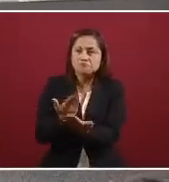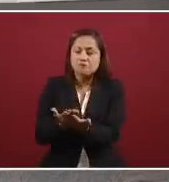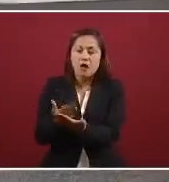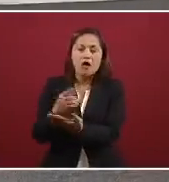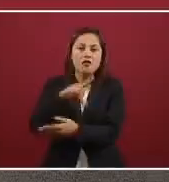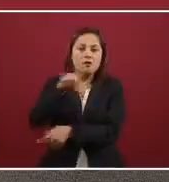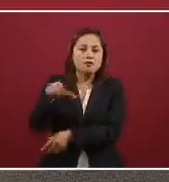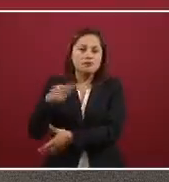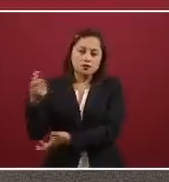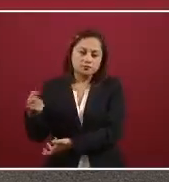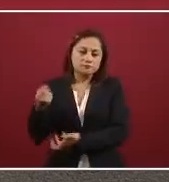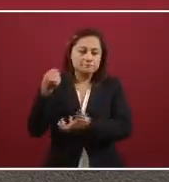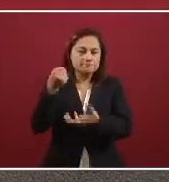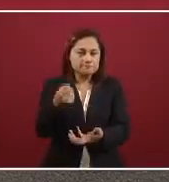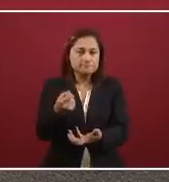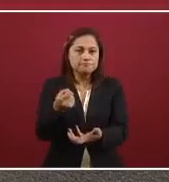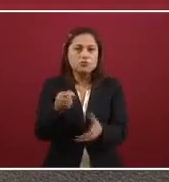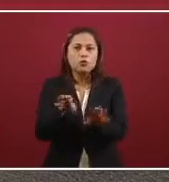Ahora